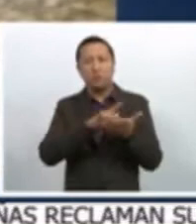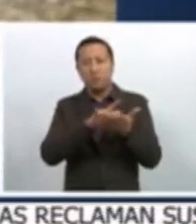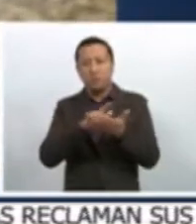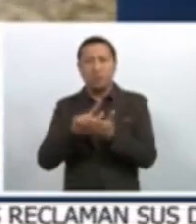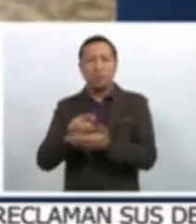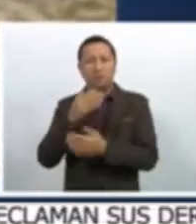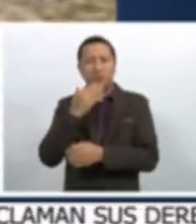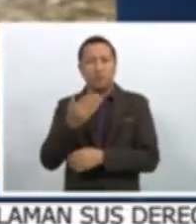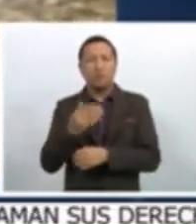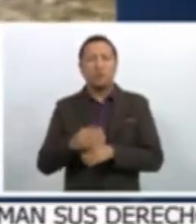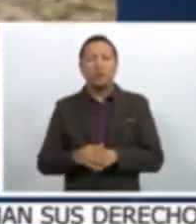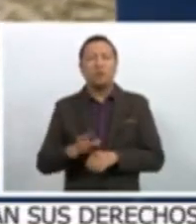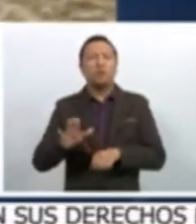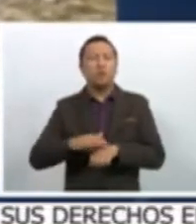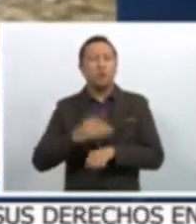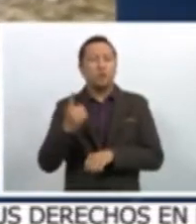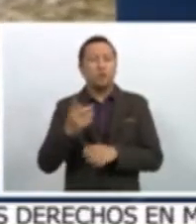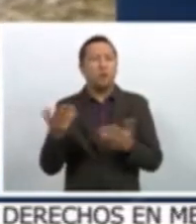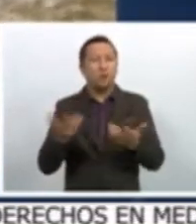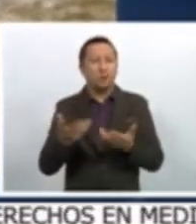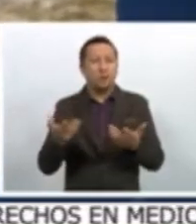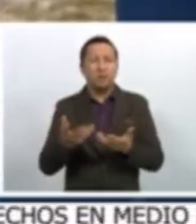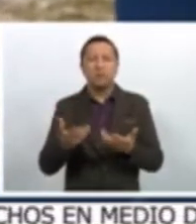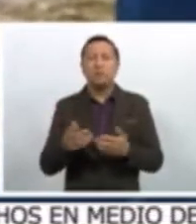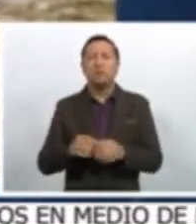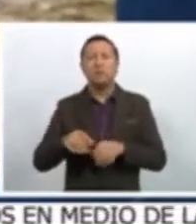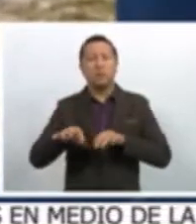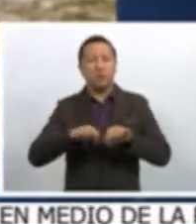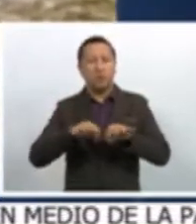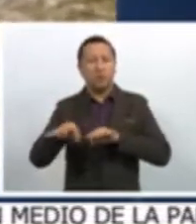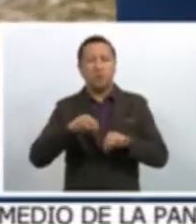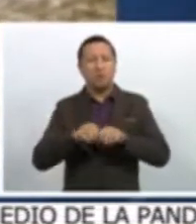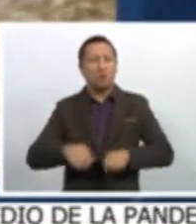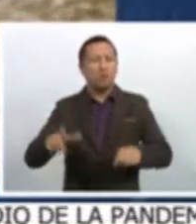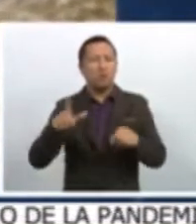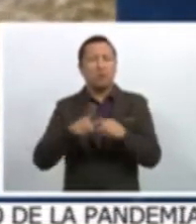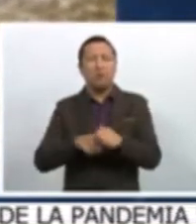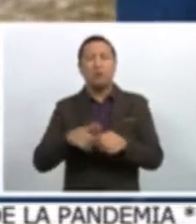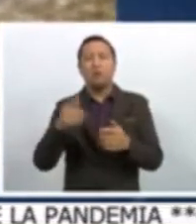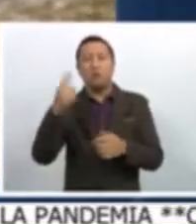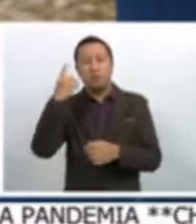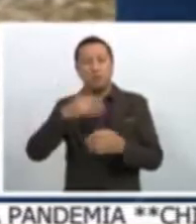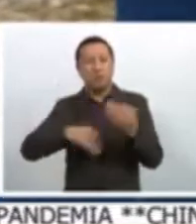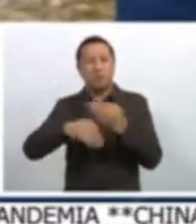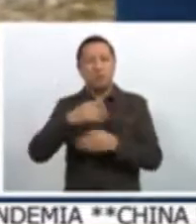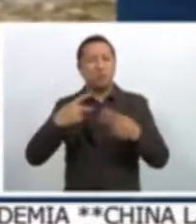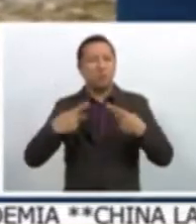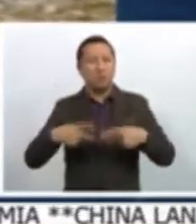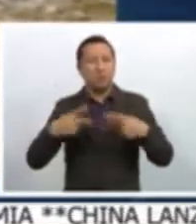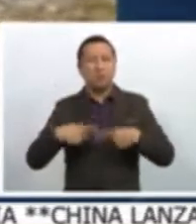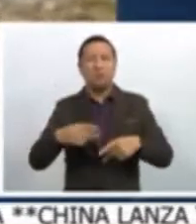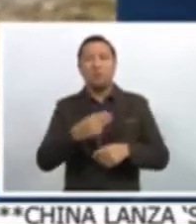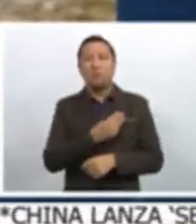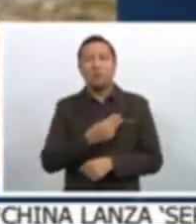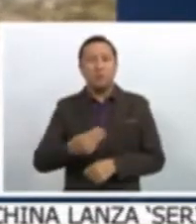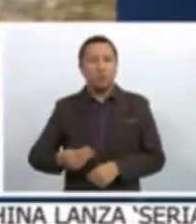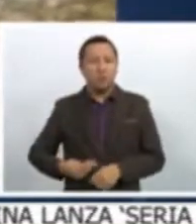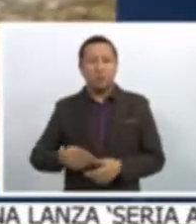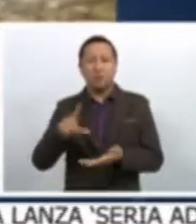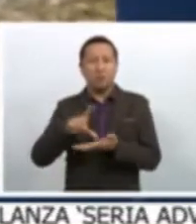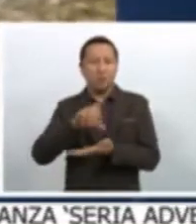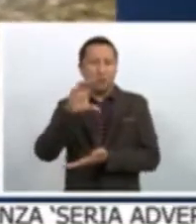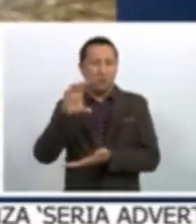pues haciendo esta labor social para toda la gente del municipio de Lázaro